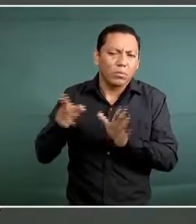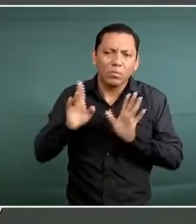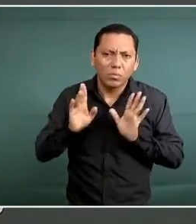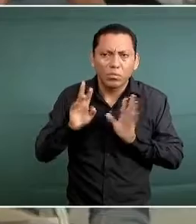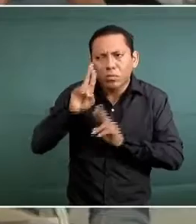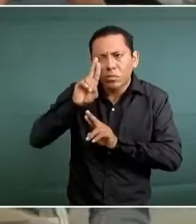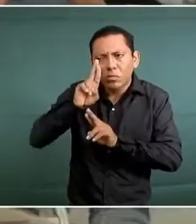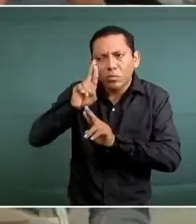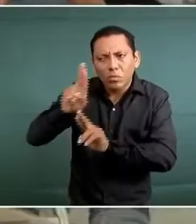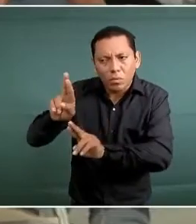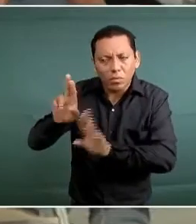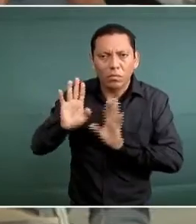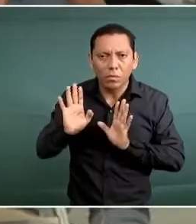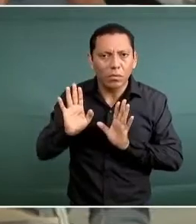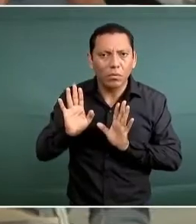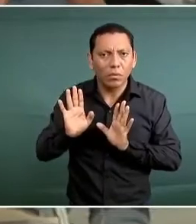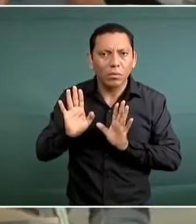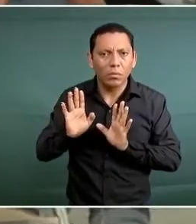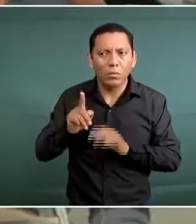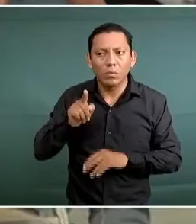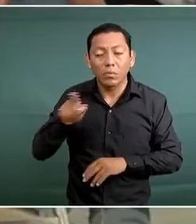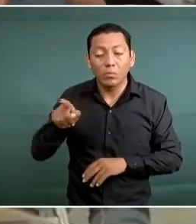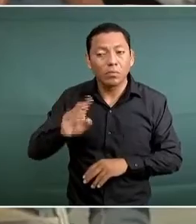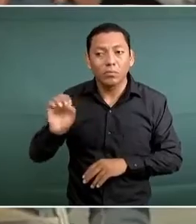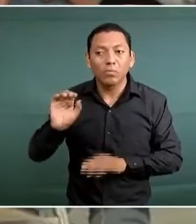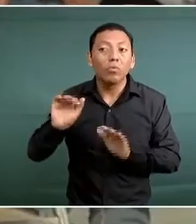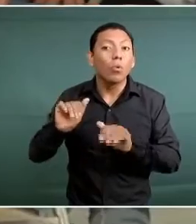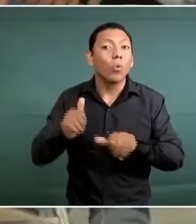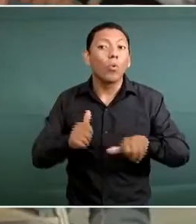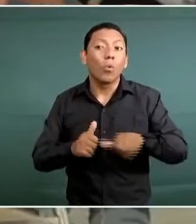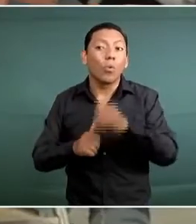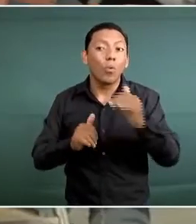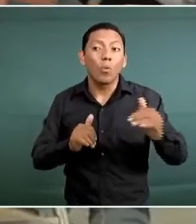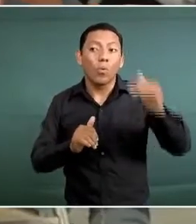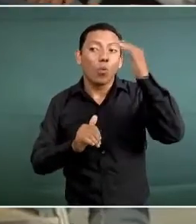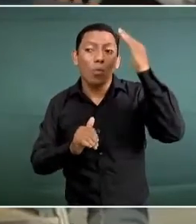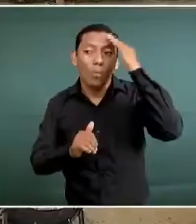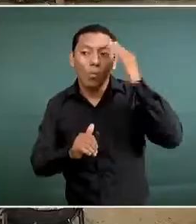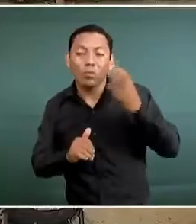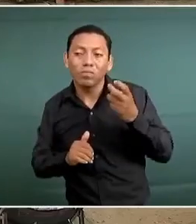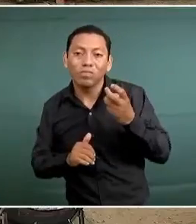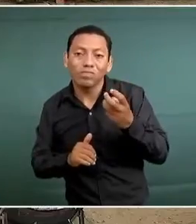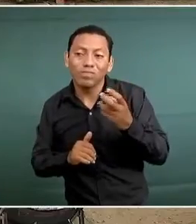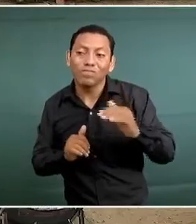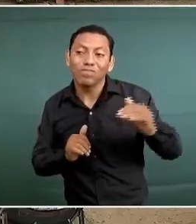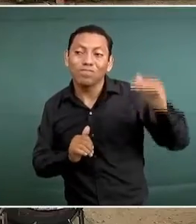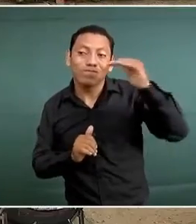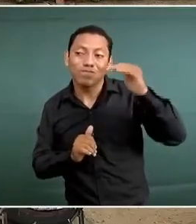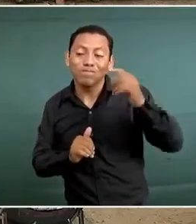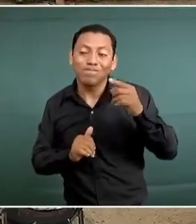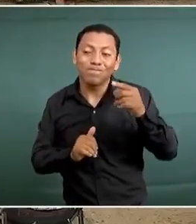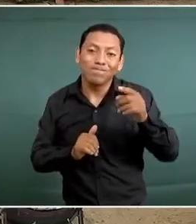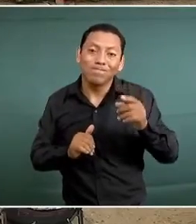nuestro respeto son los machuchones este los de arriba